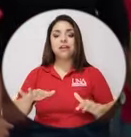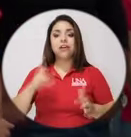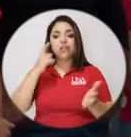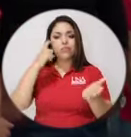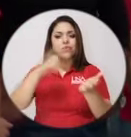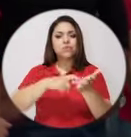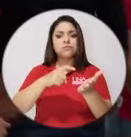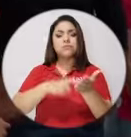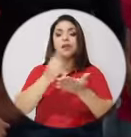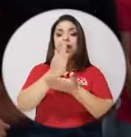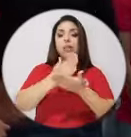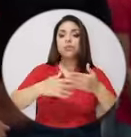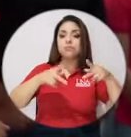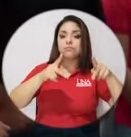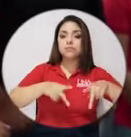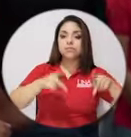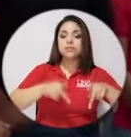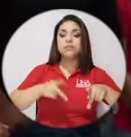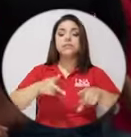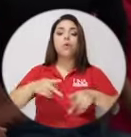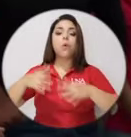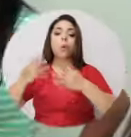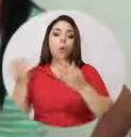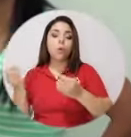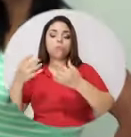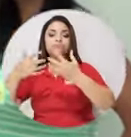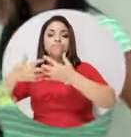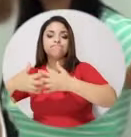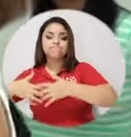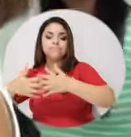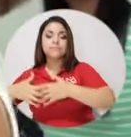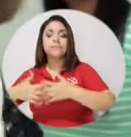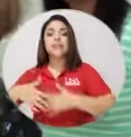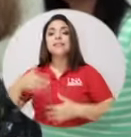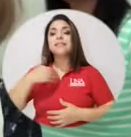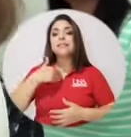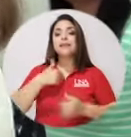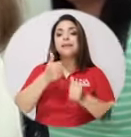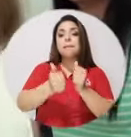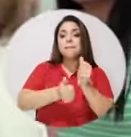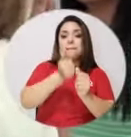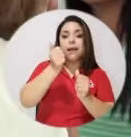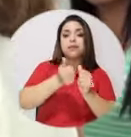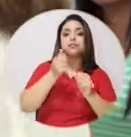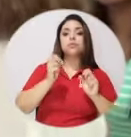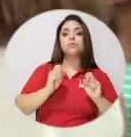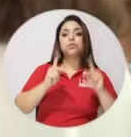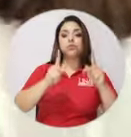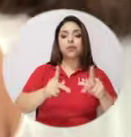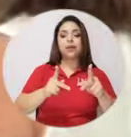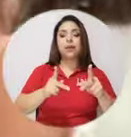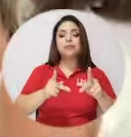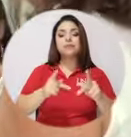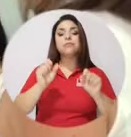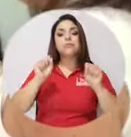algunas instancias y algunas personas pues van a tener más o menor o mayor oportunidad o menor oportunidad de poder